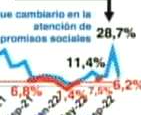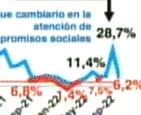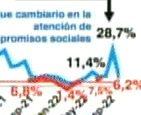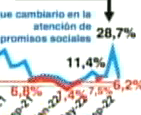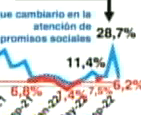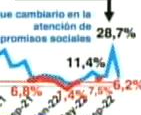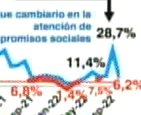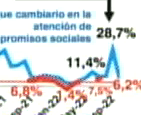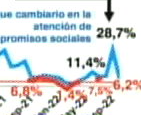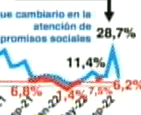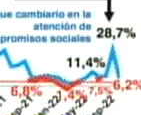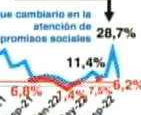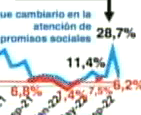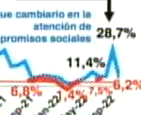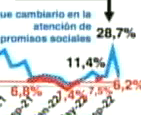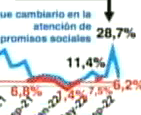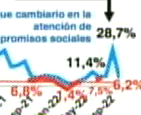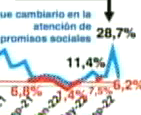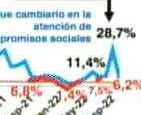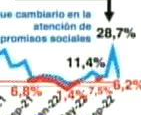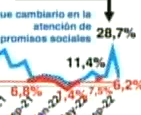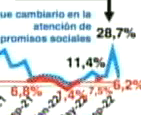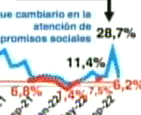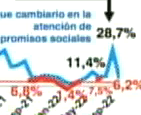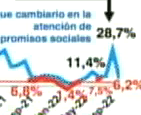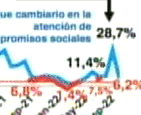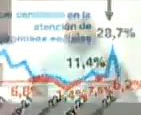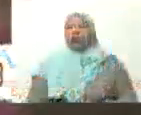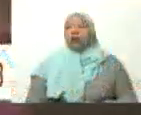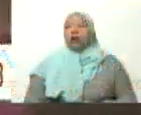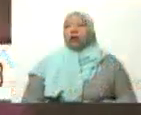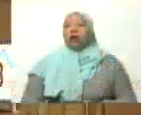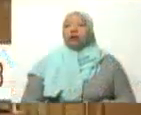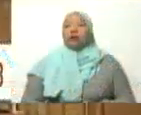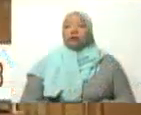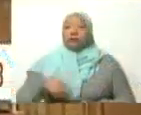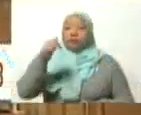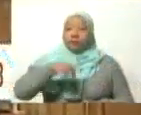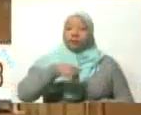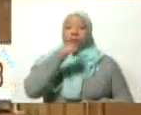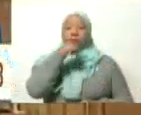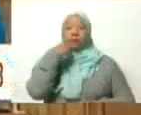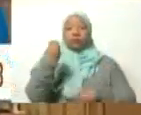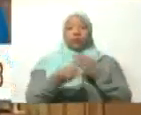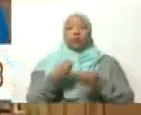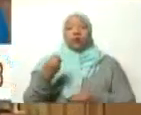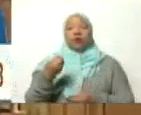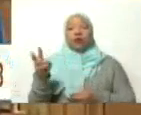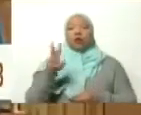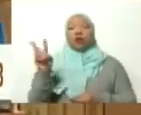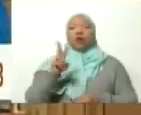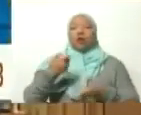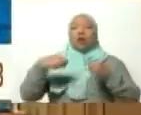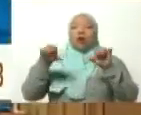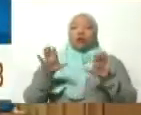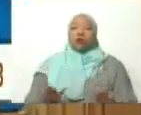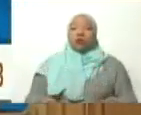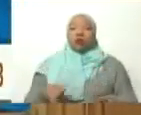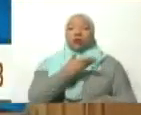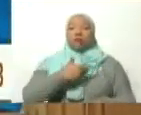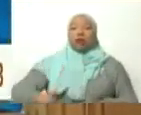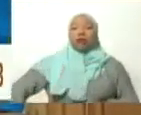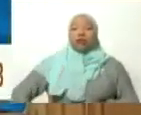no puedo dejar de referirme a una perturbación estacional y que la ha denunciado ya el